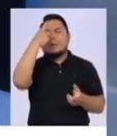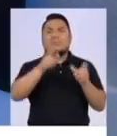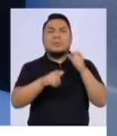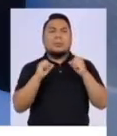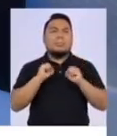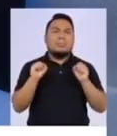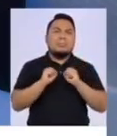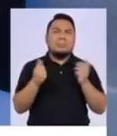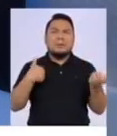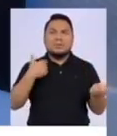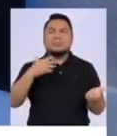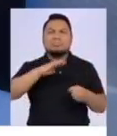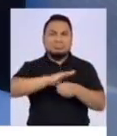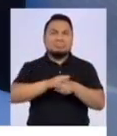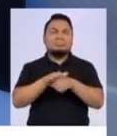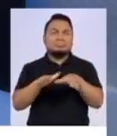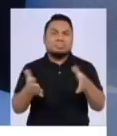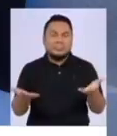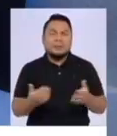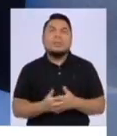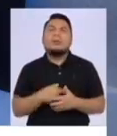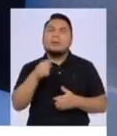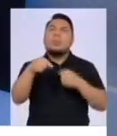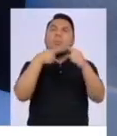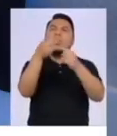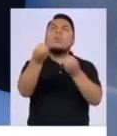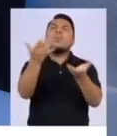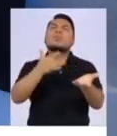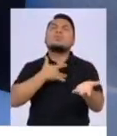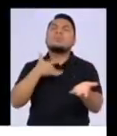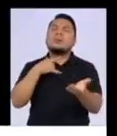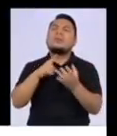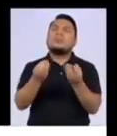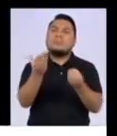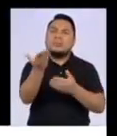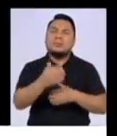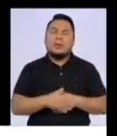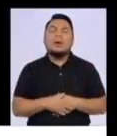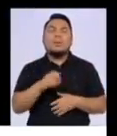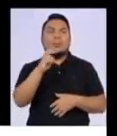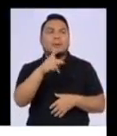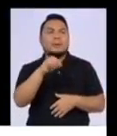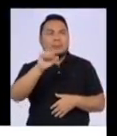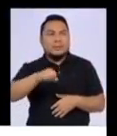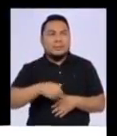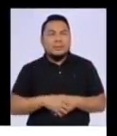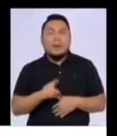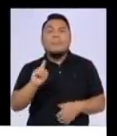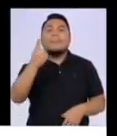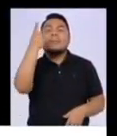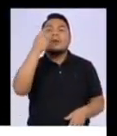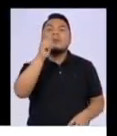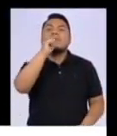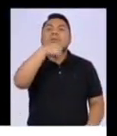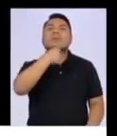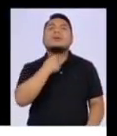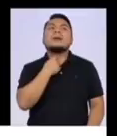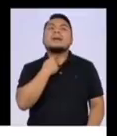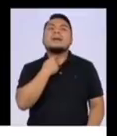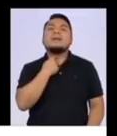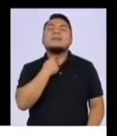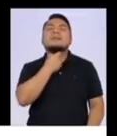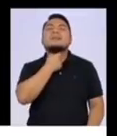y saturando innecesariamente las líneas telefónicas? Correcto. Lo primero fue dolor de garganta. Y ahí me empezó